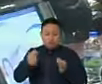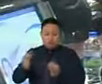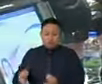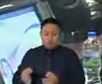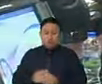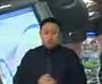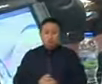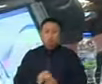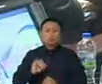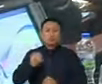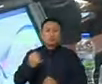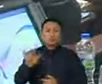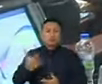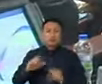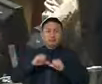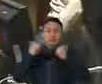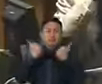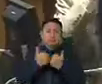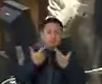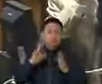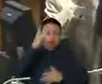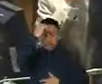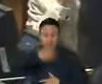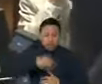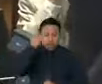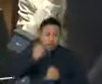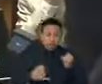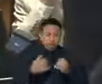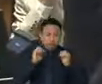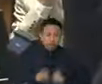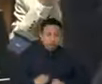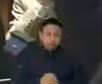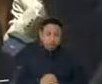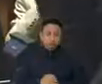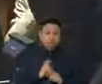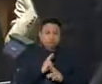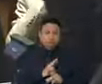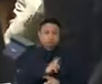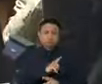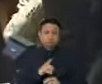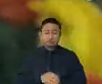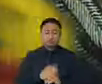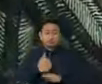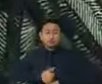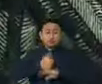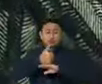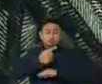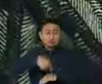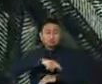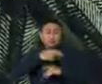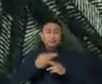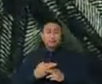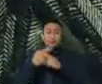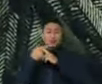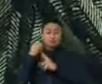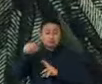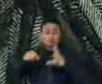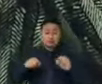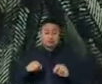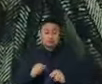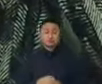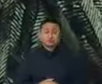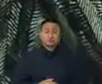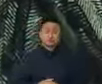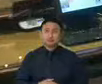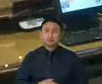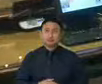Se espera que este jueves la Asamblea tome una decisión definitiva y responda al pedido de la Corte en torno a su competencia o no para pronunciarse en este